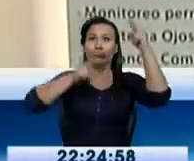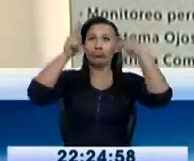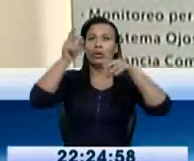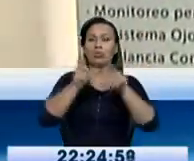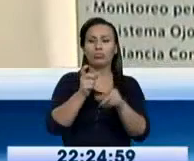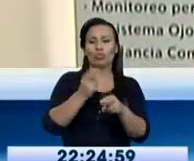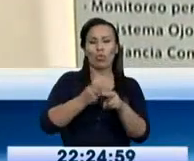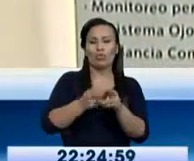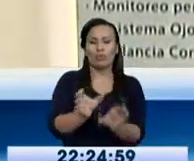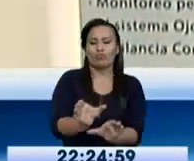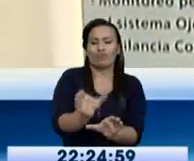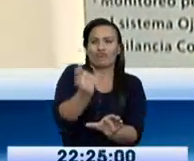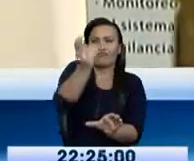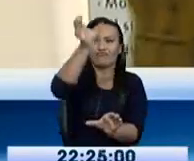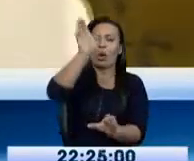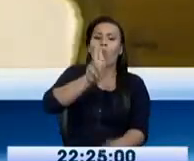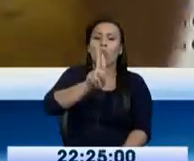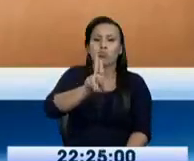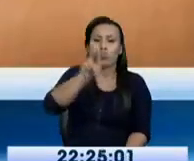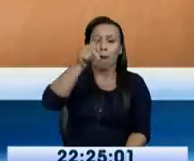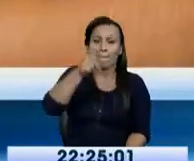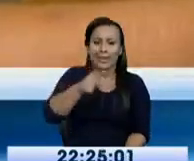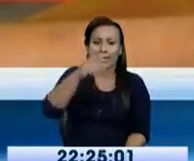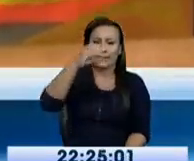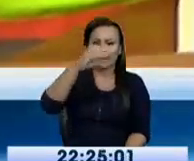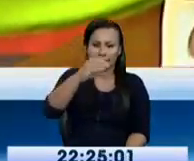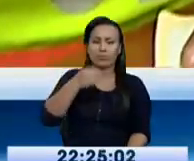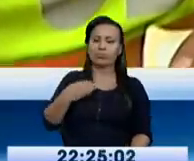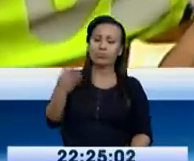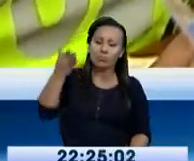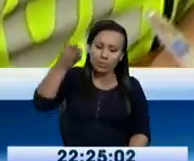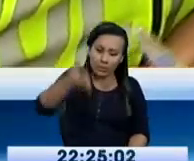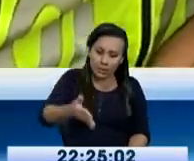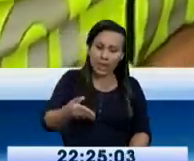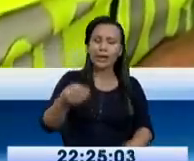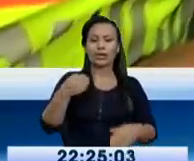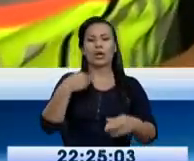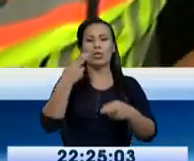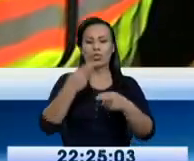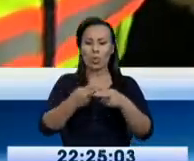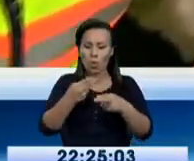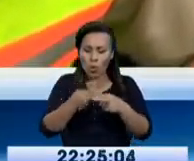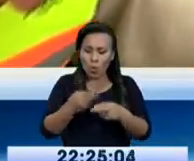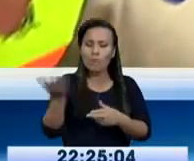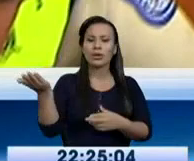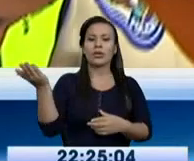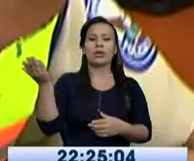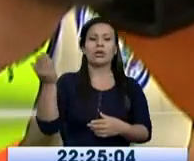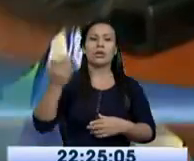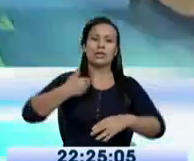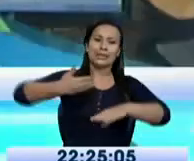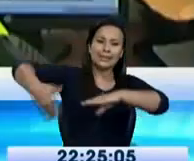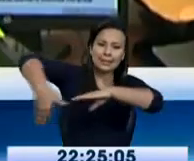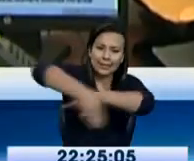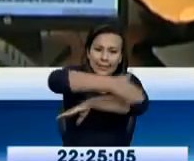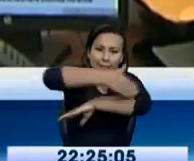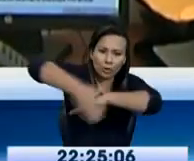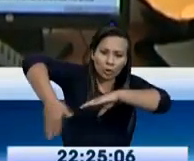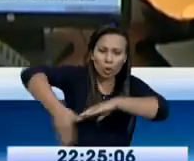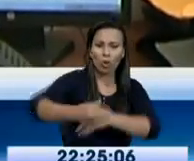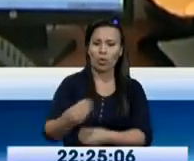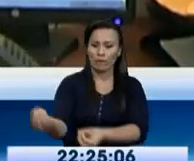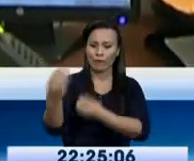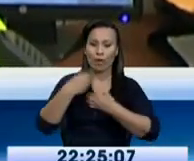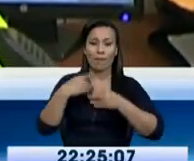vivienda usted puede dejar encargado su hogar. Cada persona que decide hacerlo queda registrado. Lo único que necesita es que me ayude con